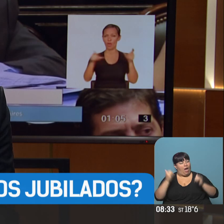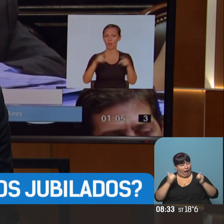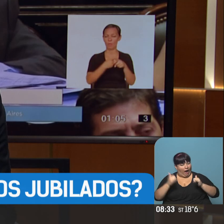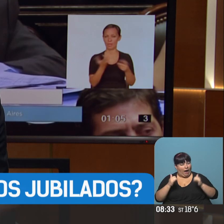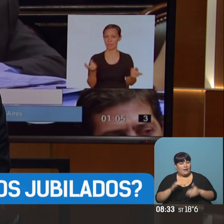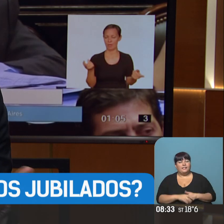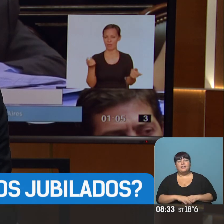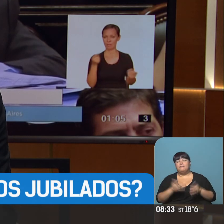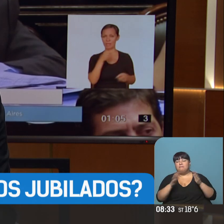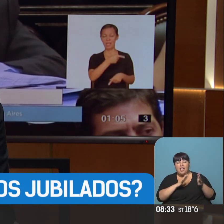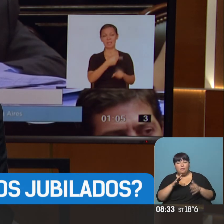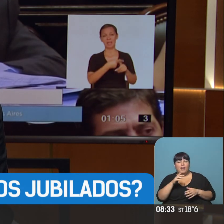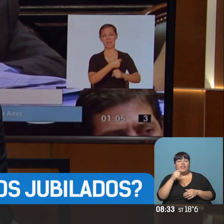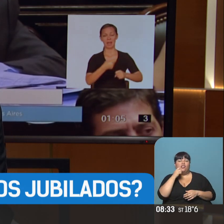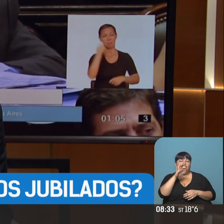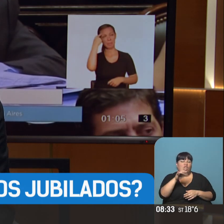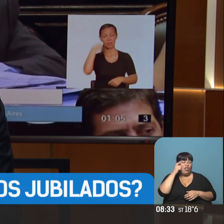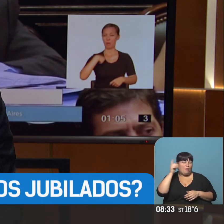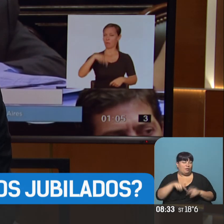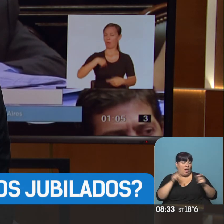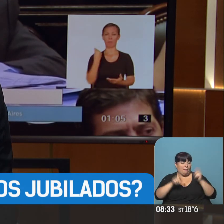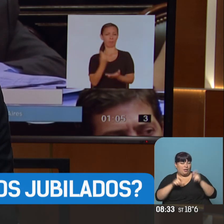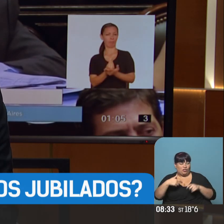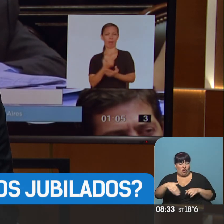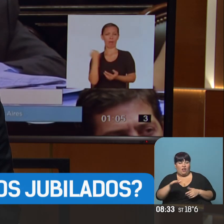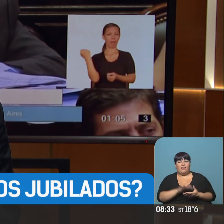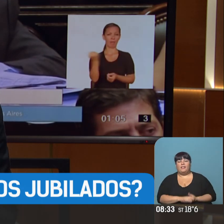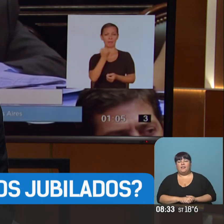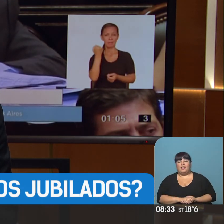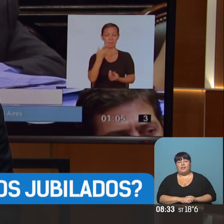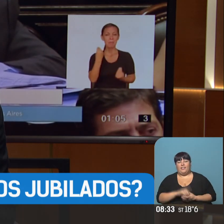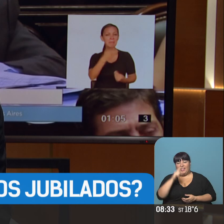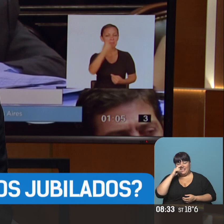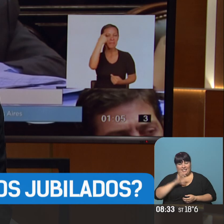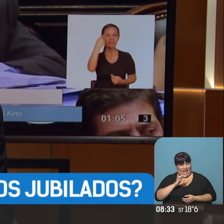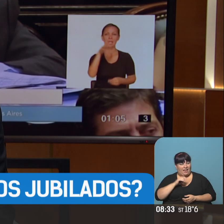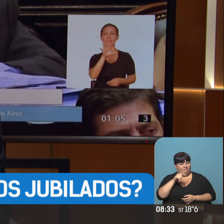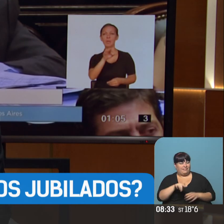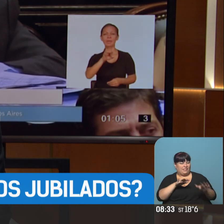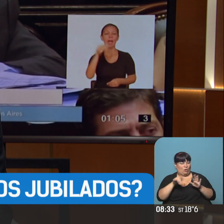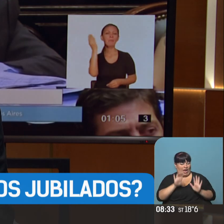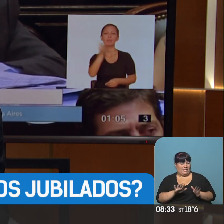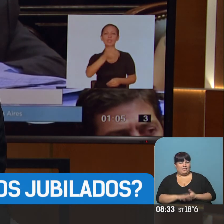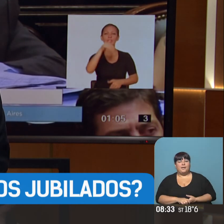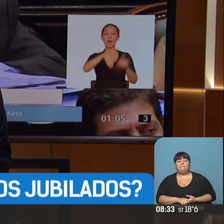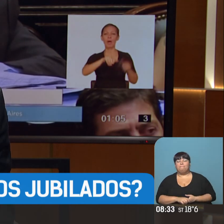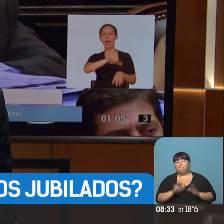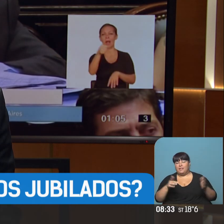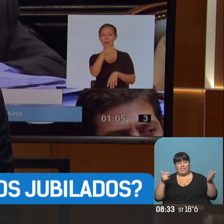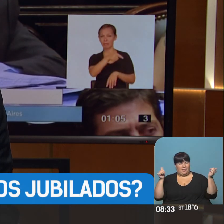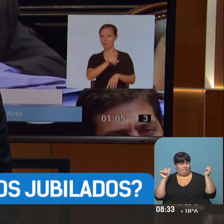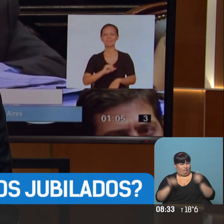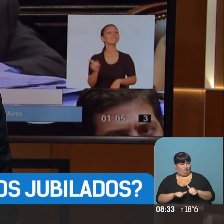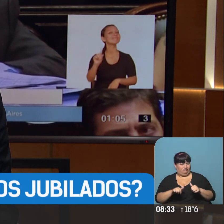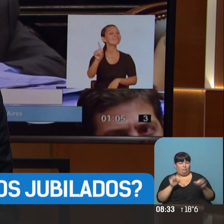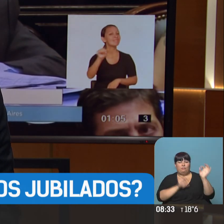existen, más o menos entre el 5 y el 10% de la población de los próximos 7 años va a estar en esta situación. Bien. Es una caída en